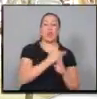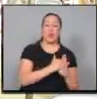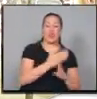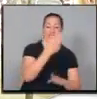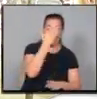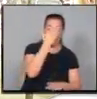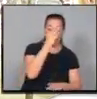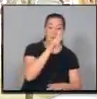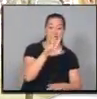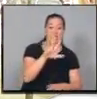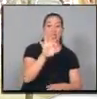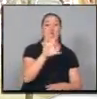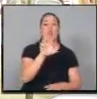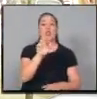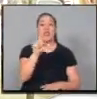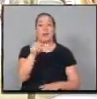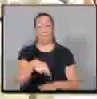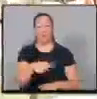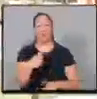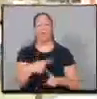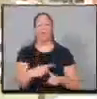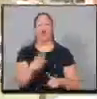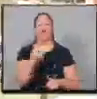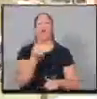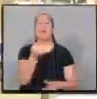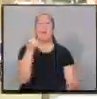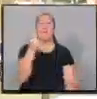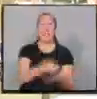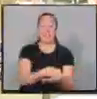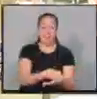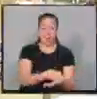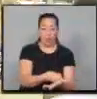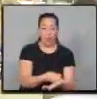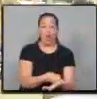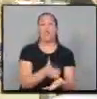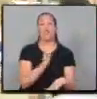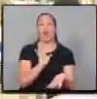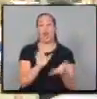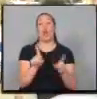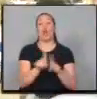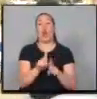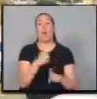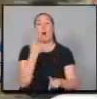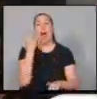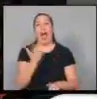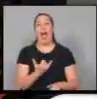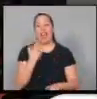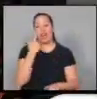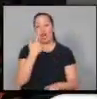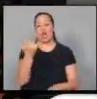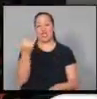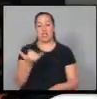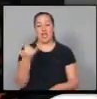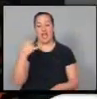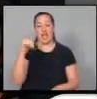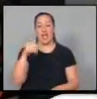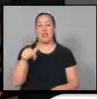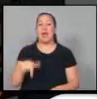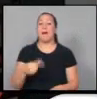25 o 30% por pago efectivo. O sea que implícitamente están reconociendo que le están aplicando una tasa. Hoy el precio